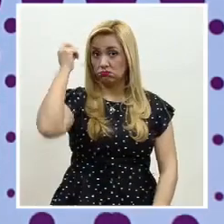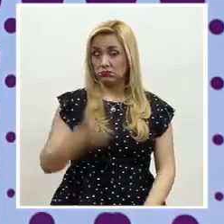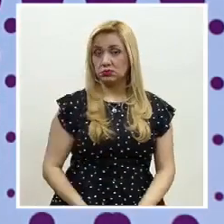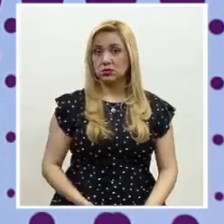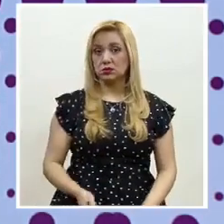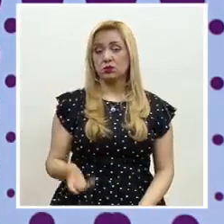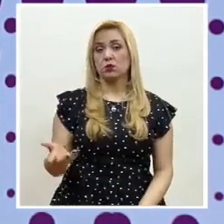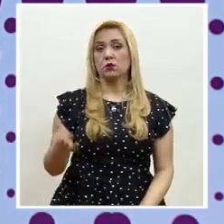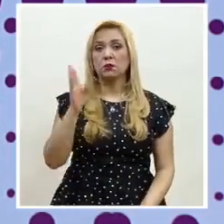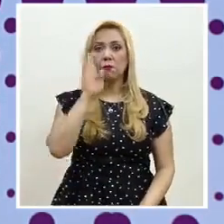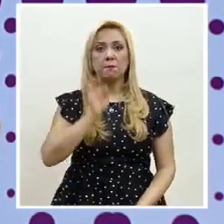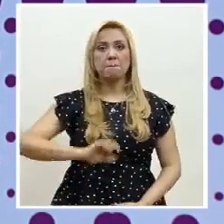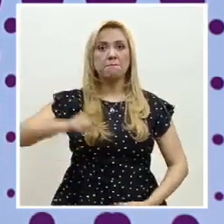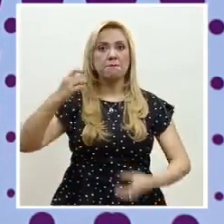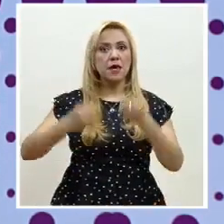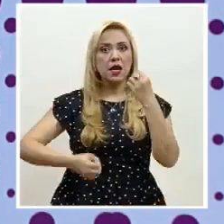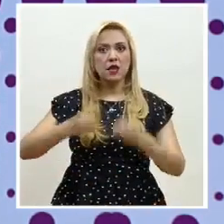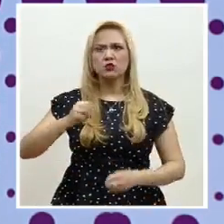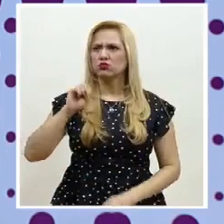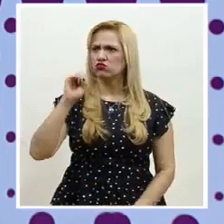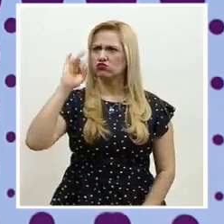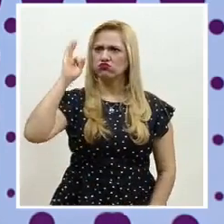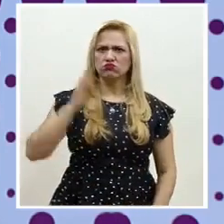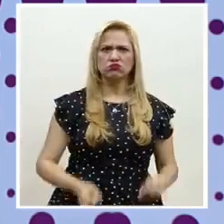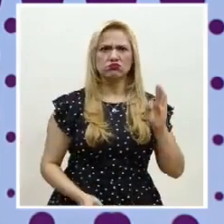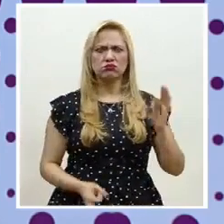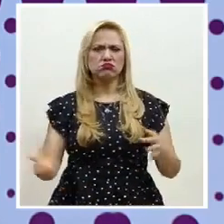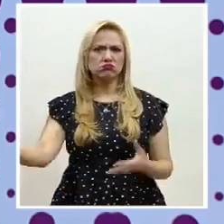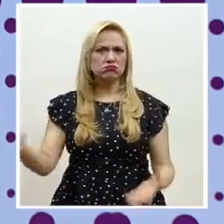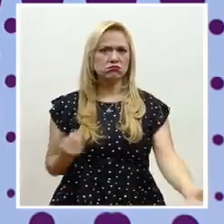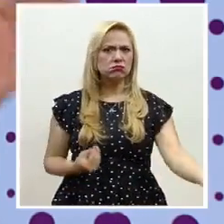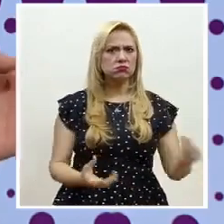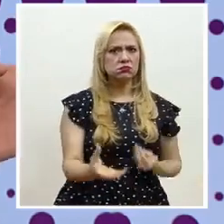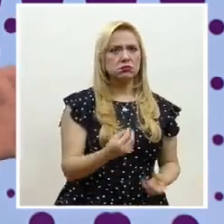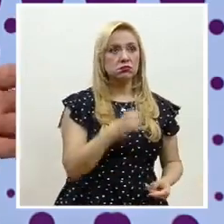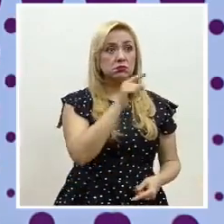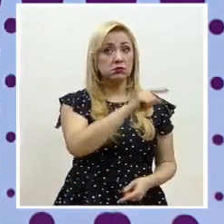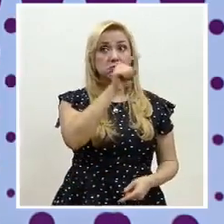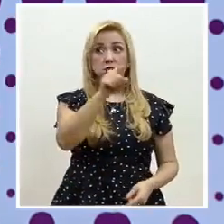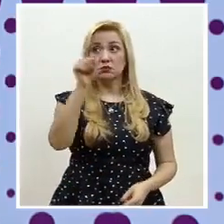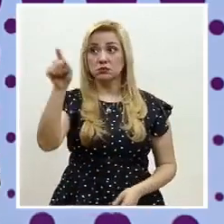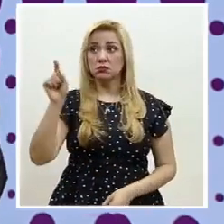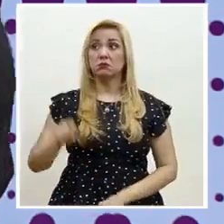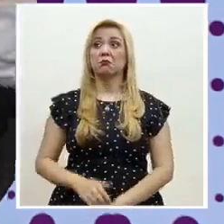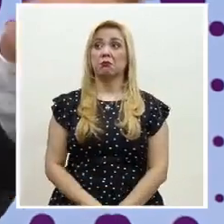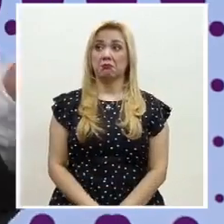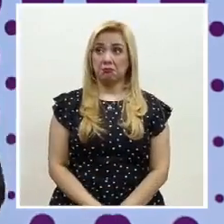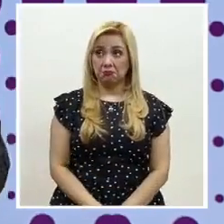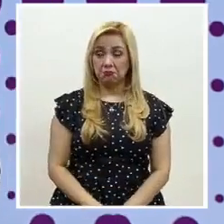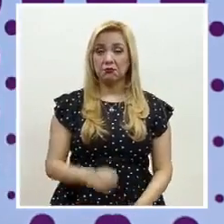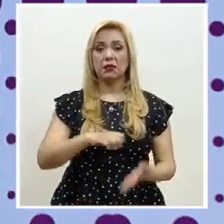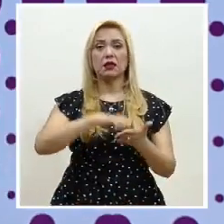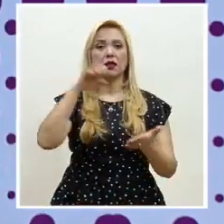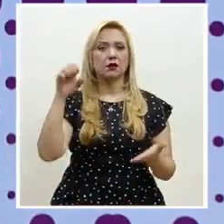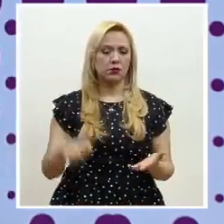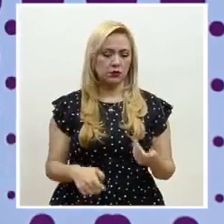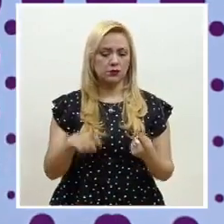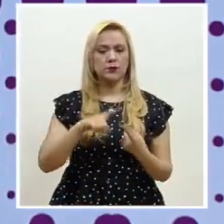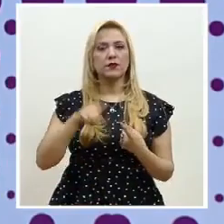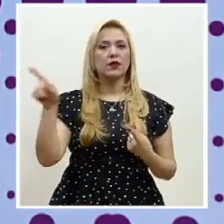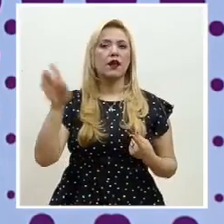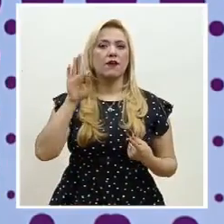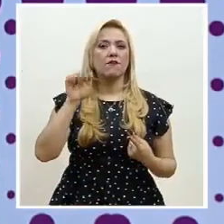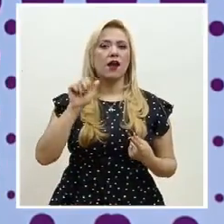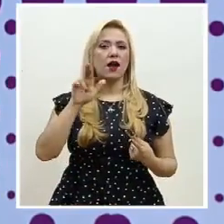individuales de otros ministros que han decidido acompañarlas y se han convertido en líneas jurisprudenciales muy interesantes. Puedo destacar, por ejemplo, la ministra Ríos